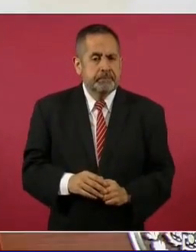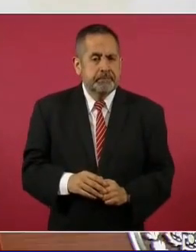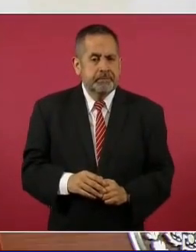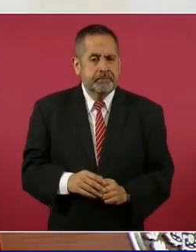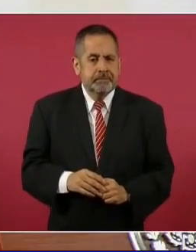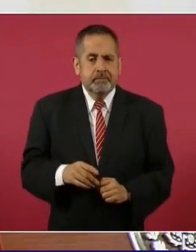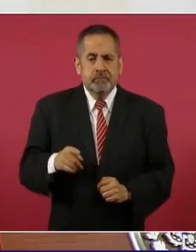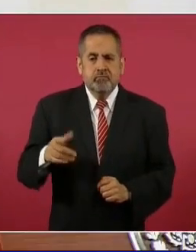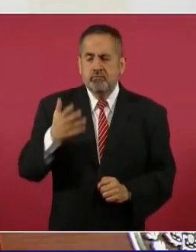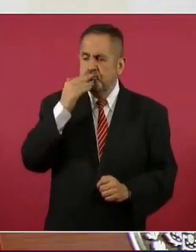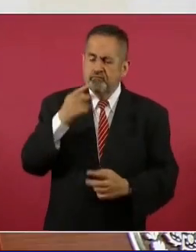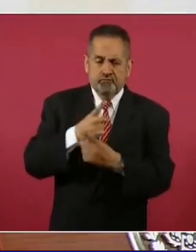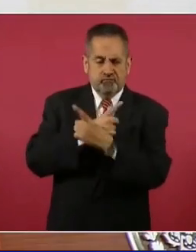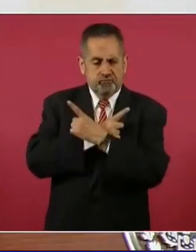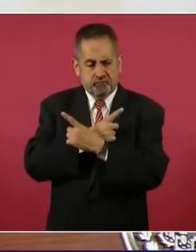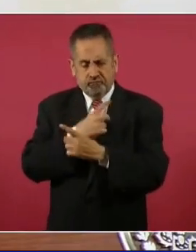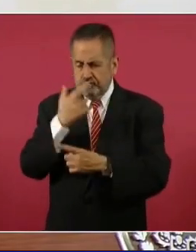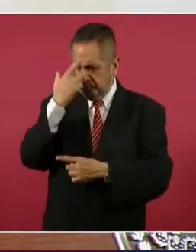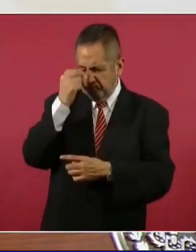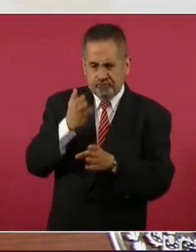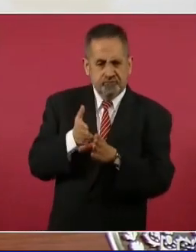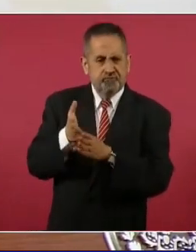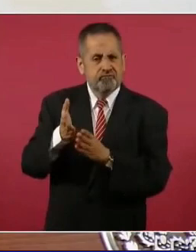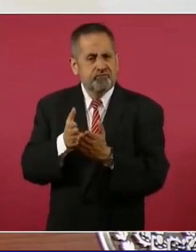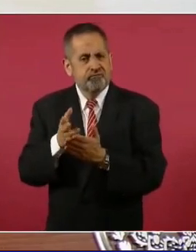la pérdida de valores